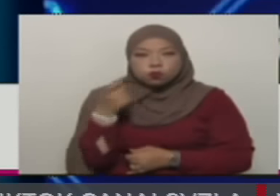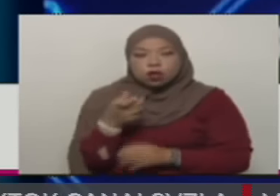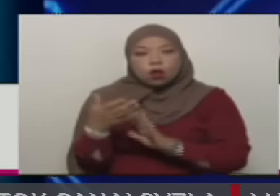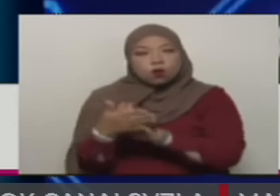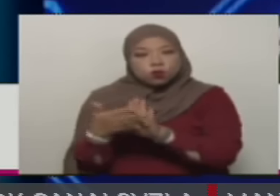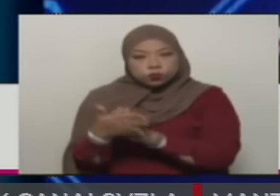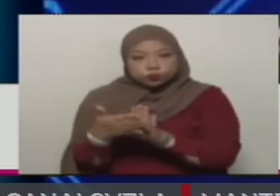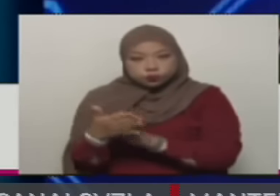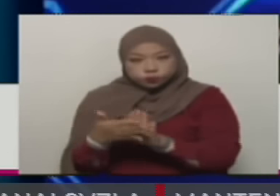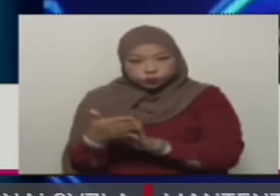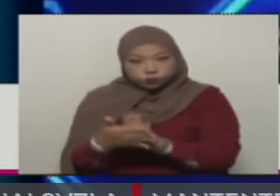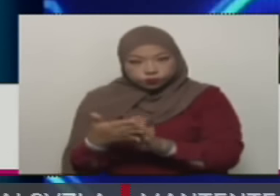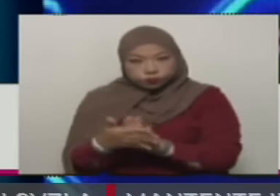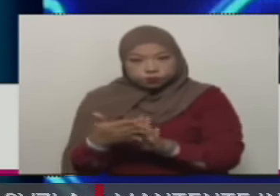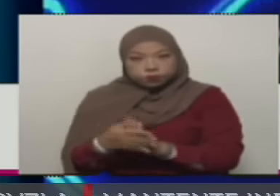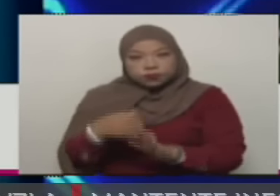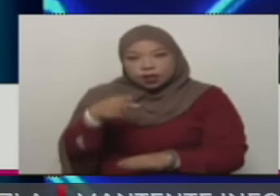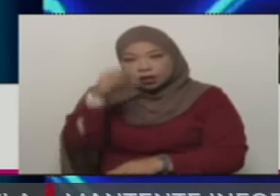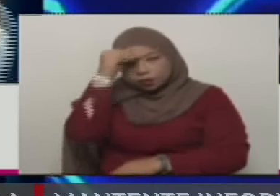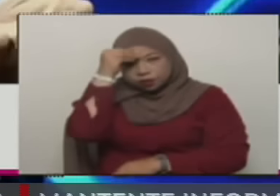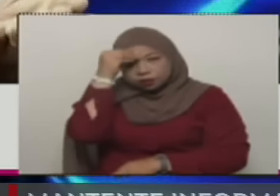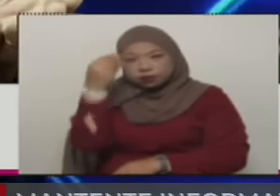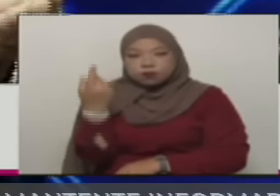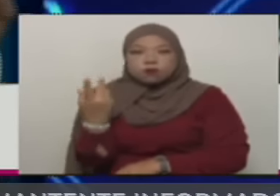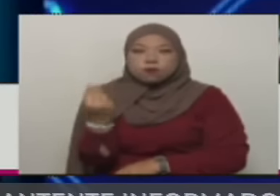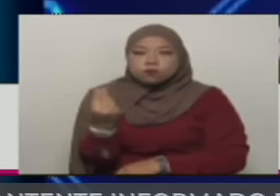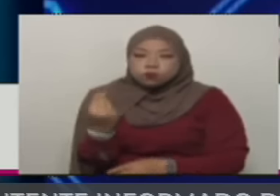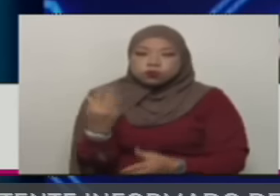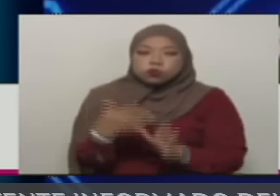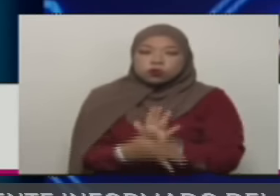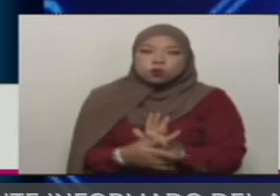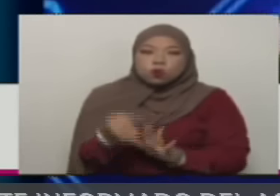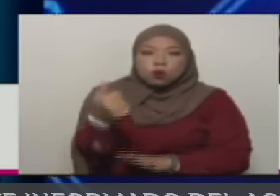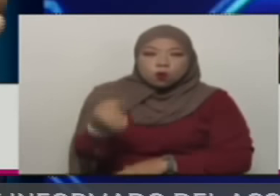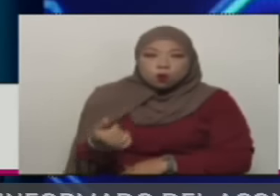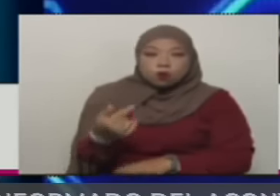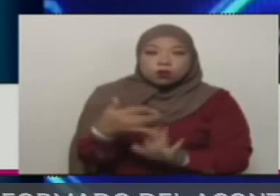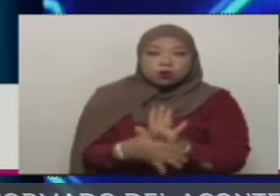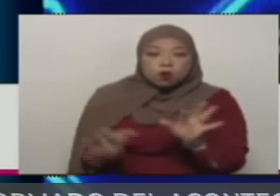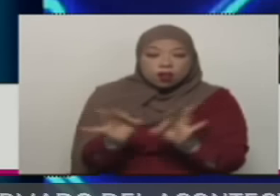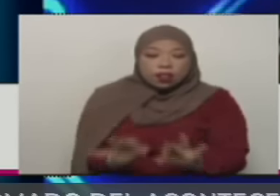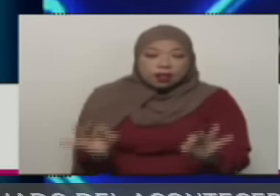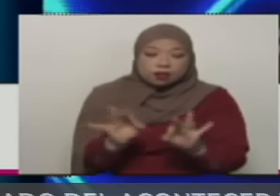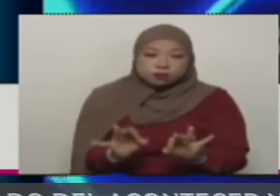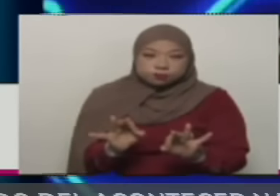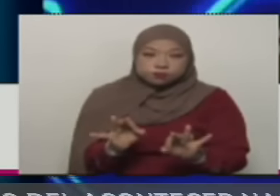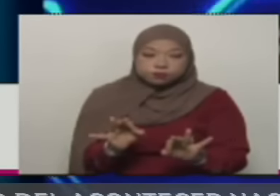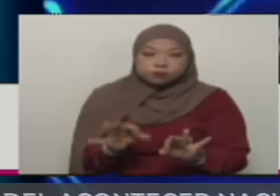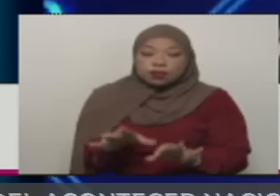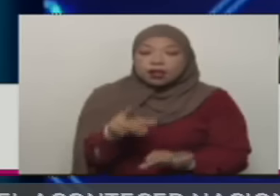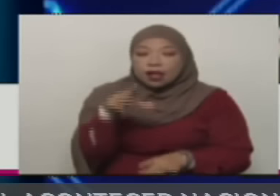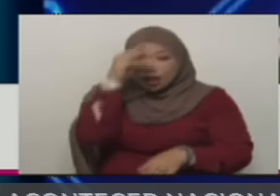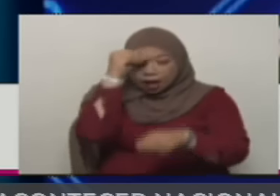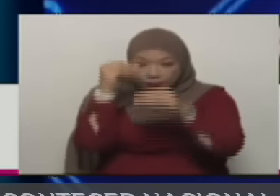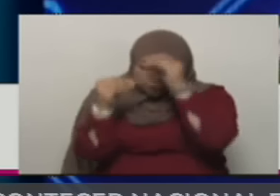soluciones, aprender a hacer muchísimo, con poco o con nada, y